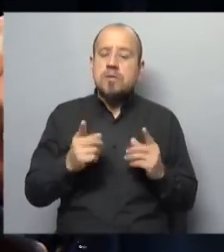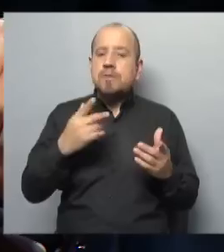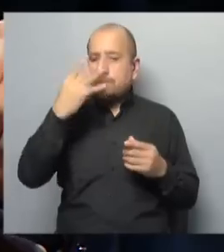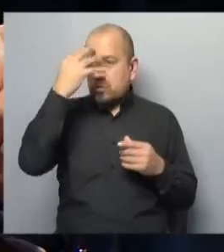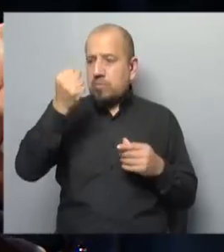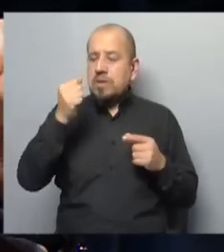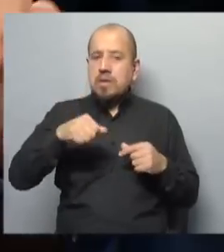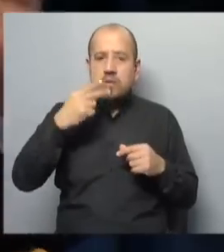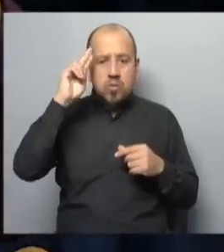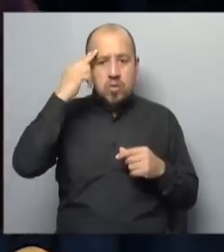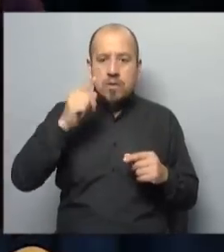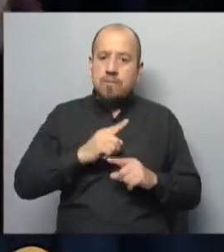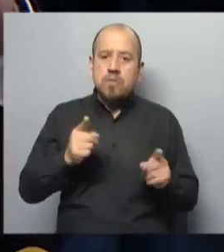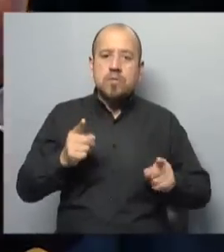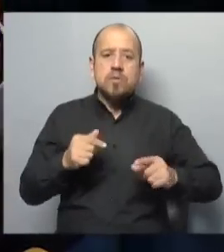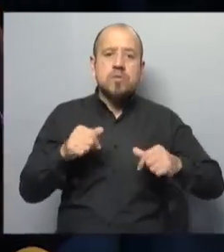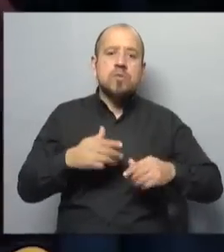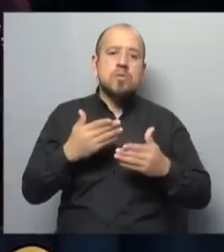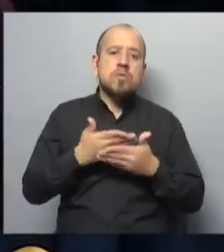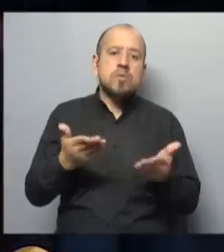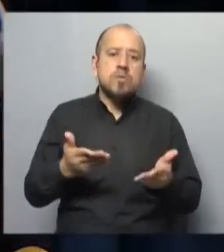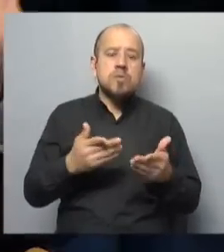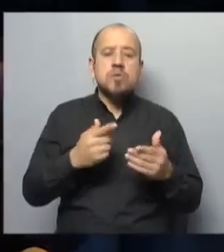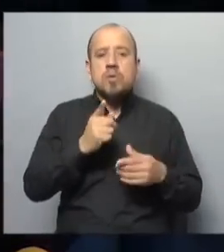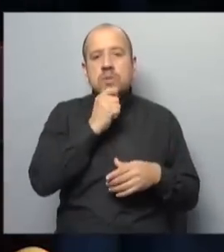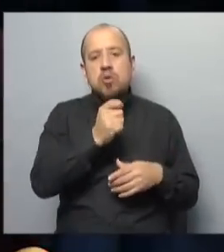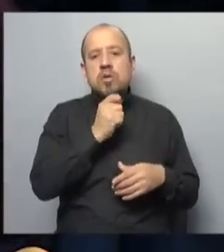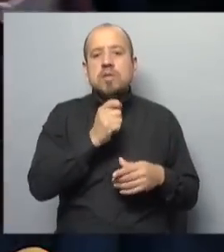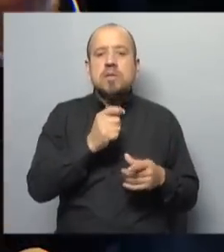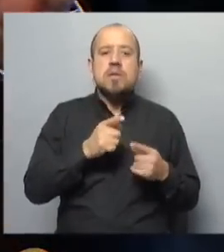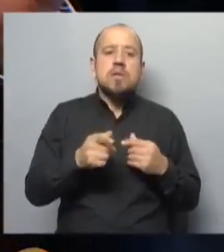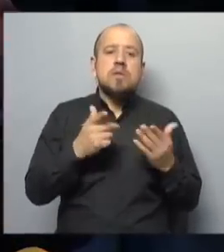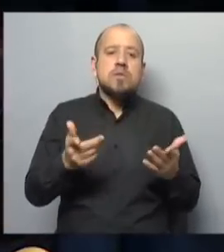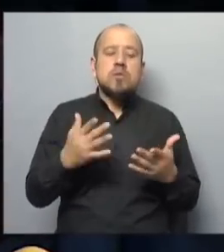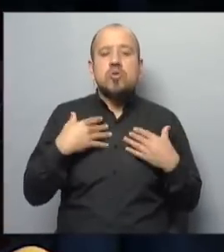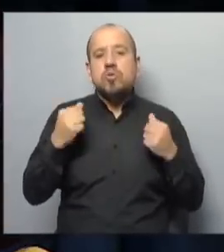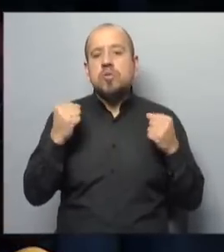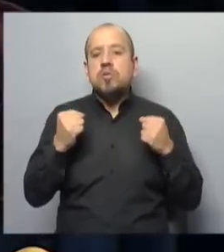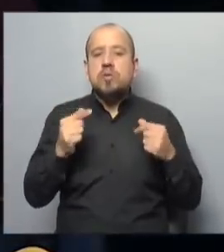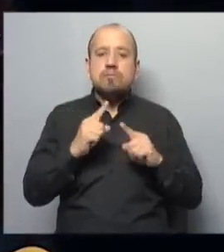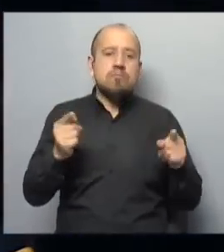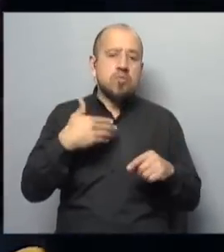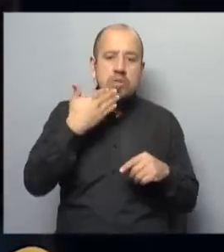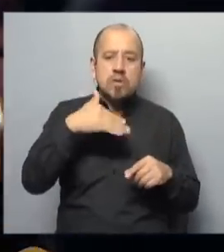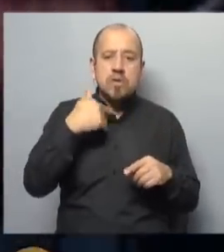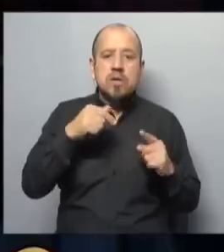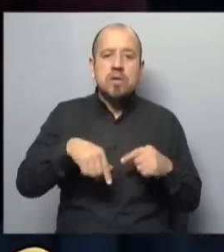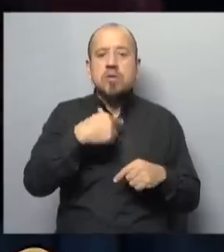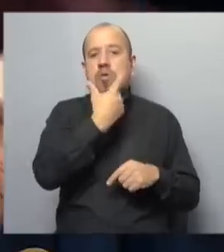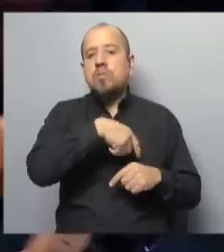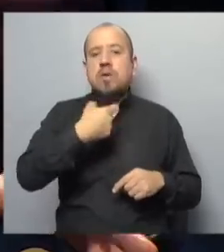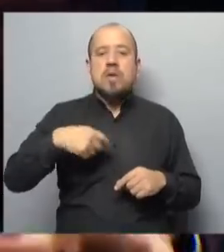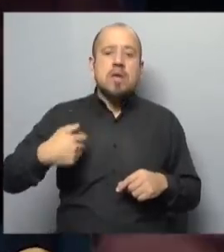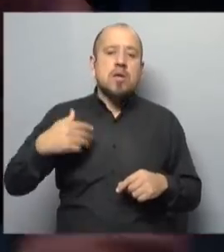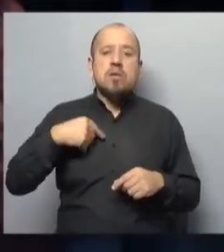nubes los medios periodistas los sitios son lo entienden estos peñarol